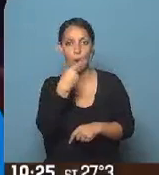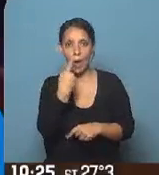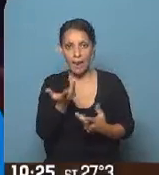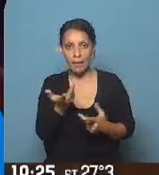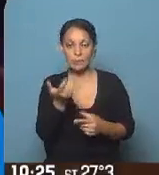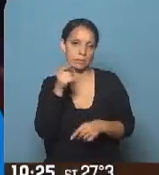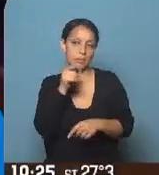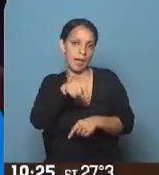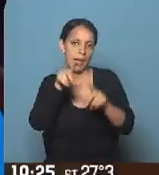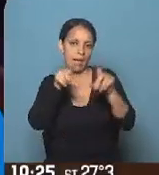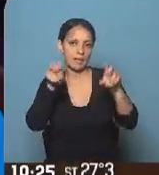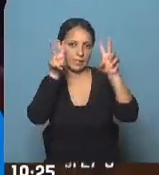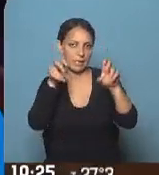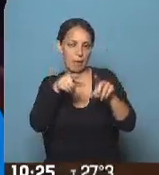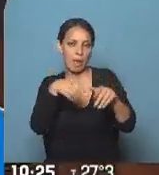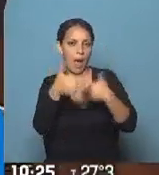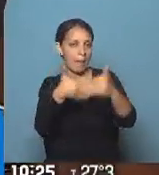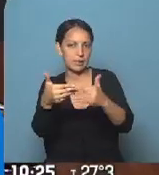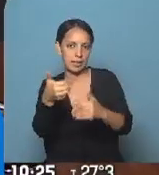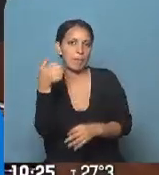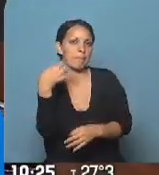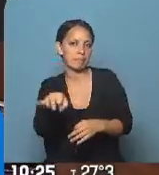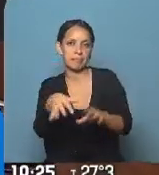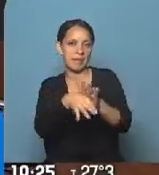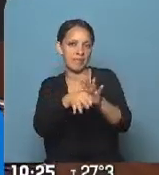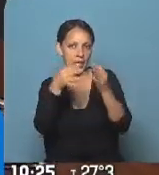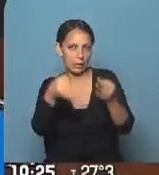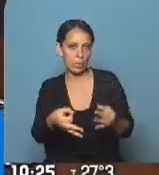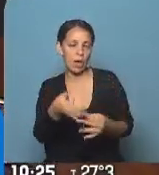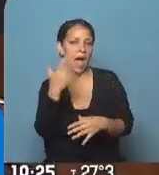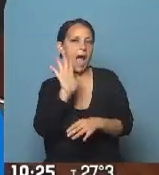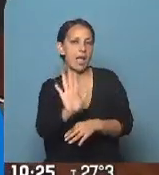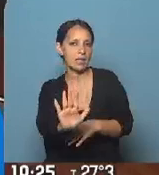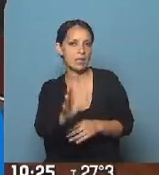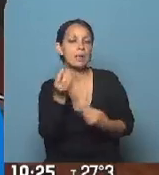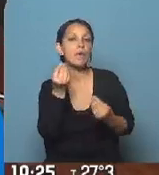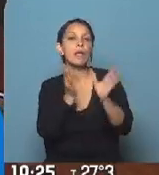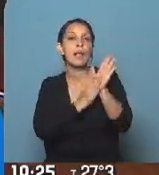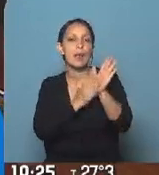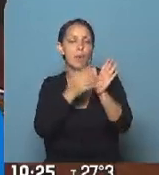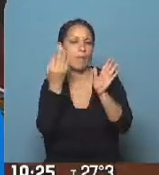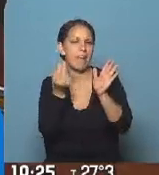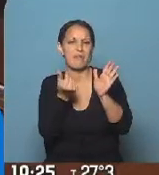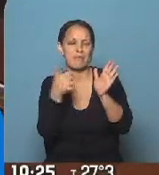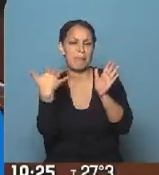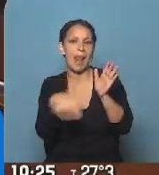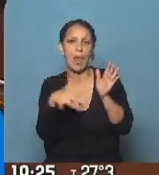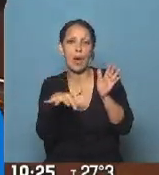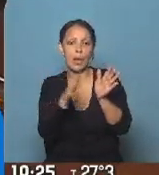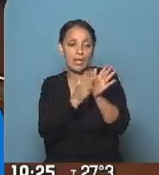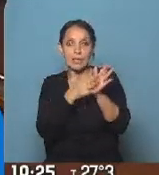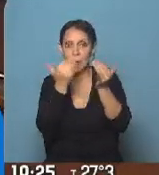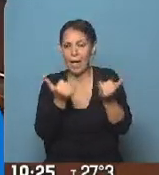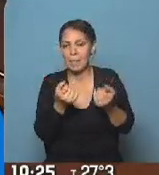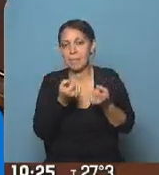teniendo un avance que es el correcto, esto debe ser así porque la prueba es copiosa y los elementos dan para la elevación al